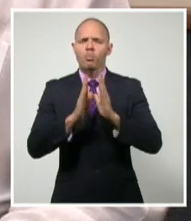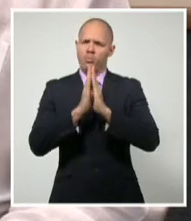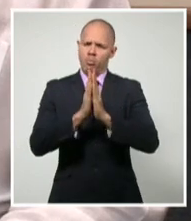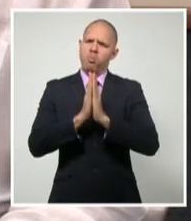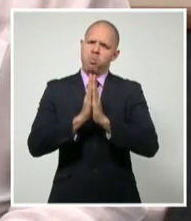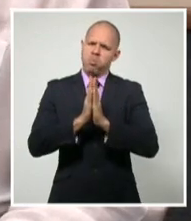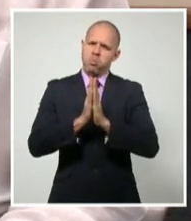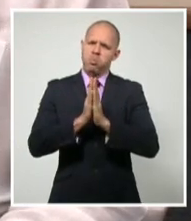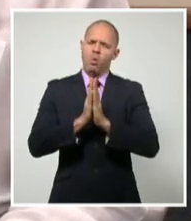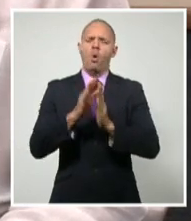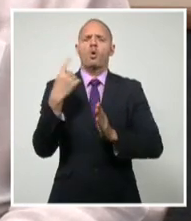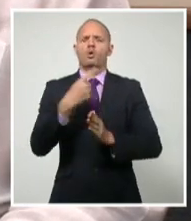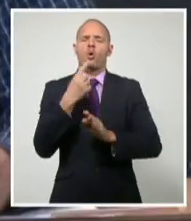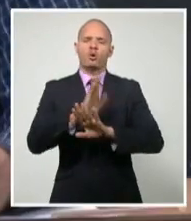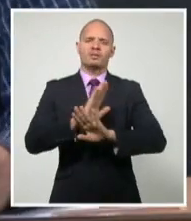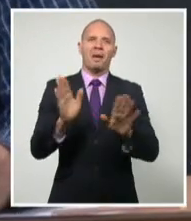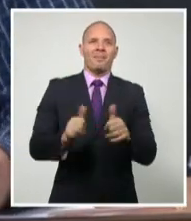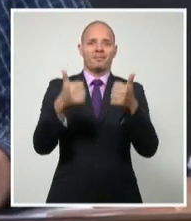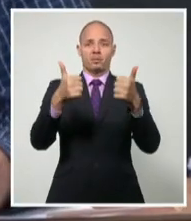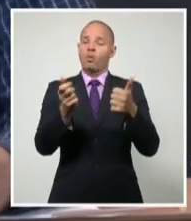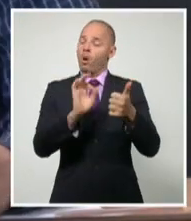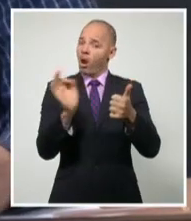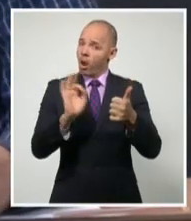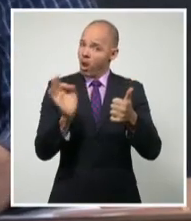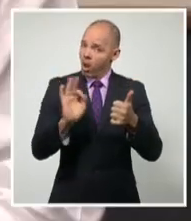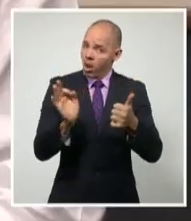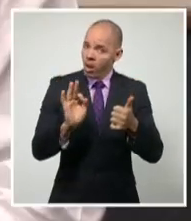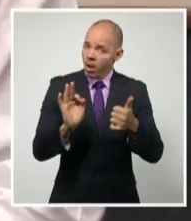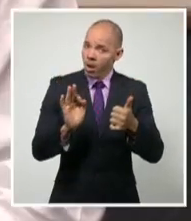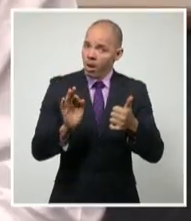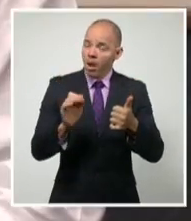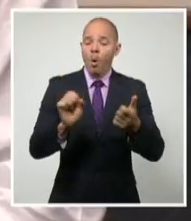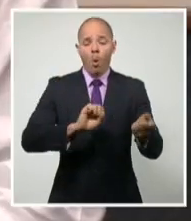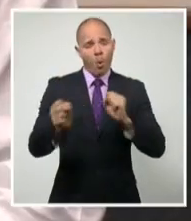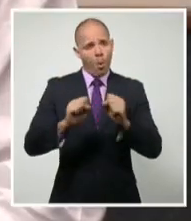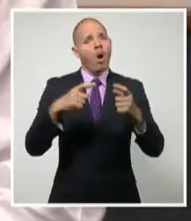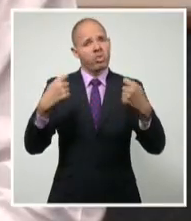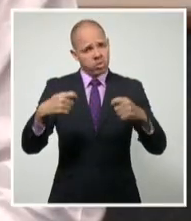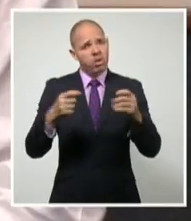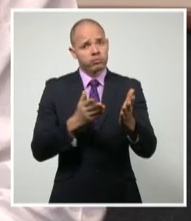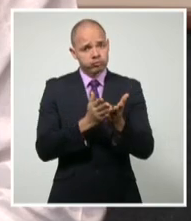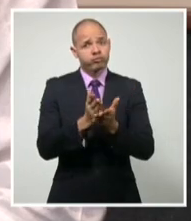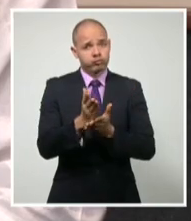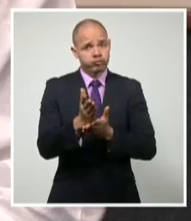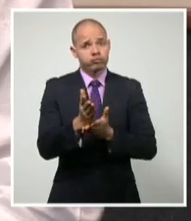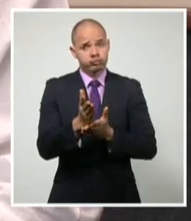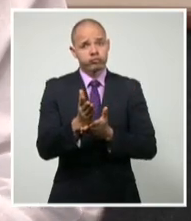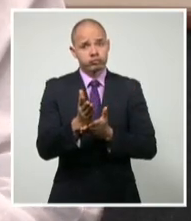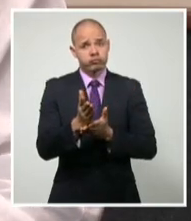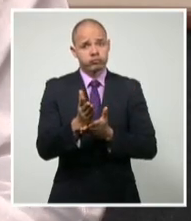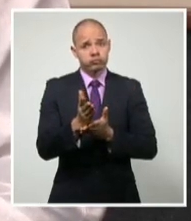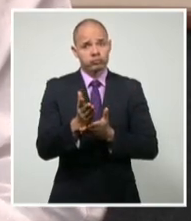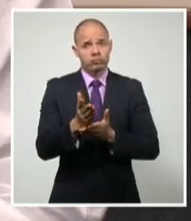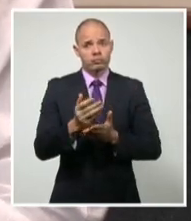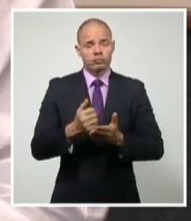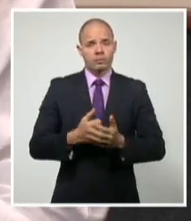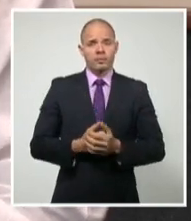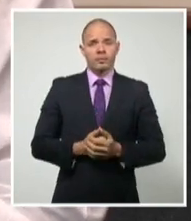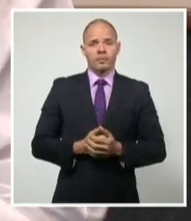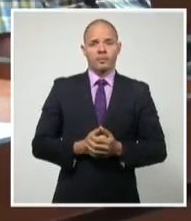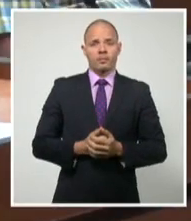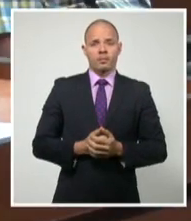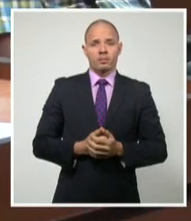de confianza, seguir manteniendo el rigor con la aplicación de la medida. El país